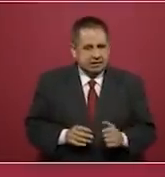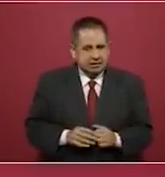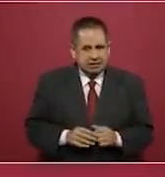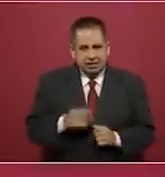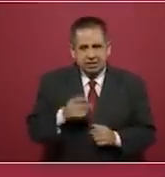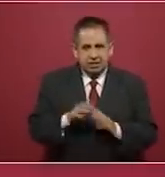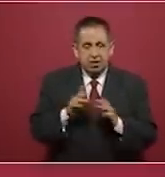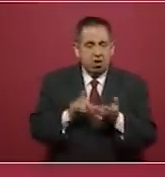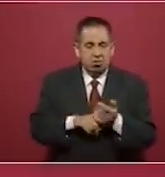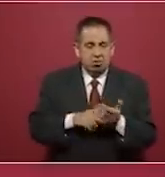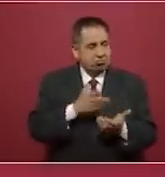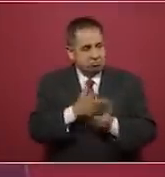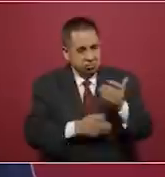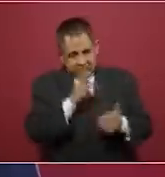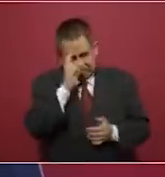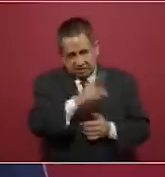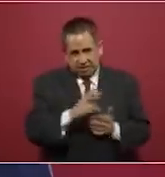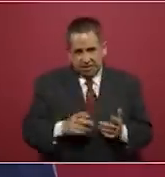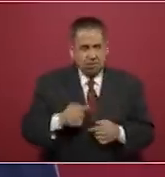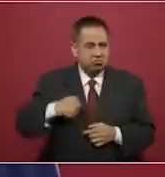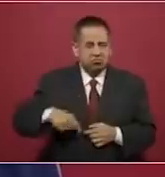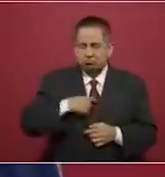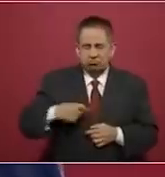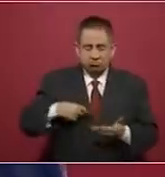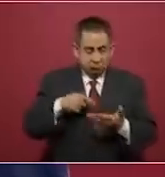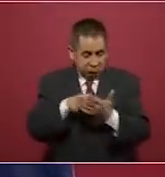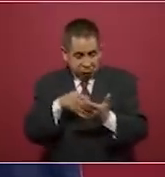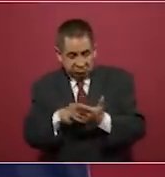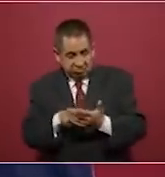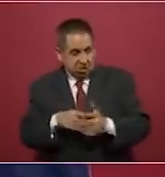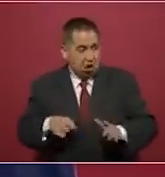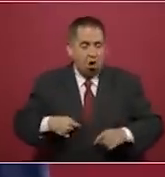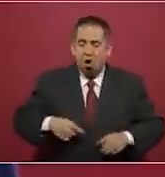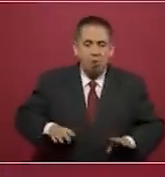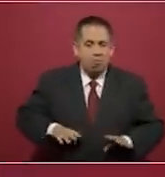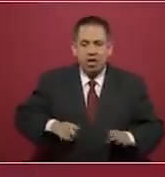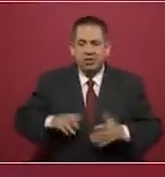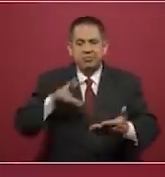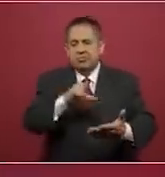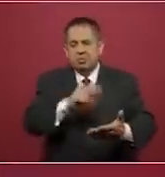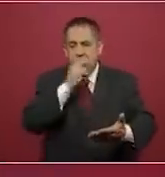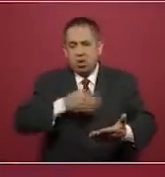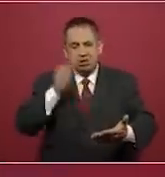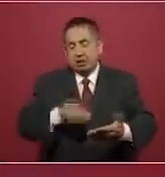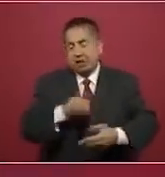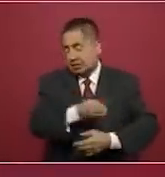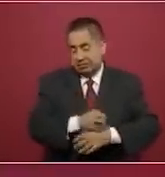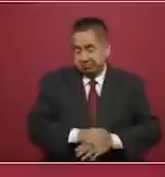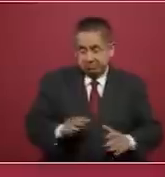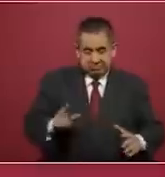de manera respetuosa dijimos que eso no lo podíamos aceptar